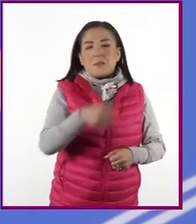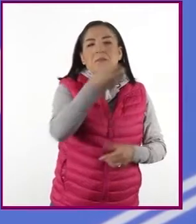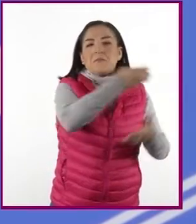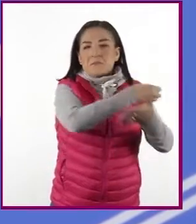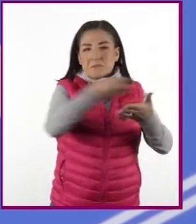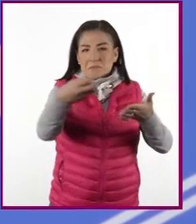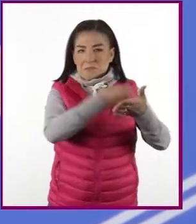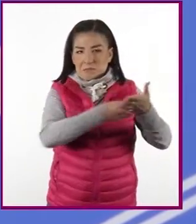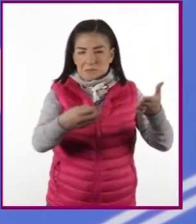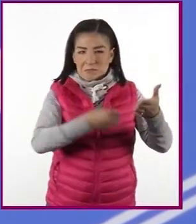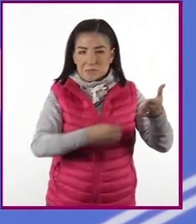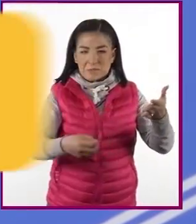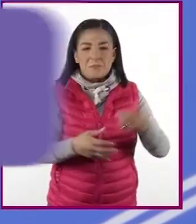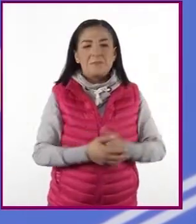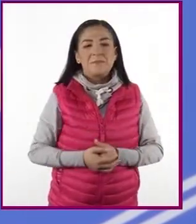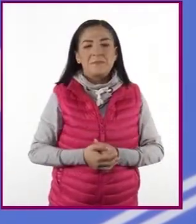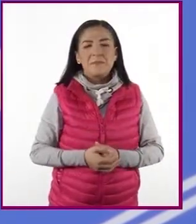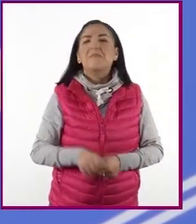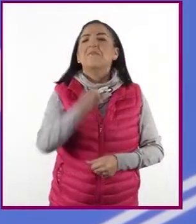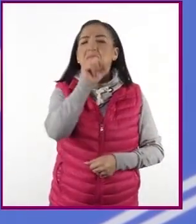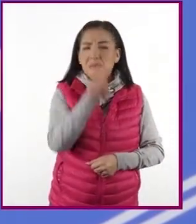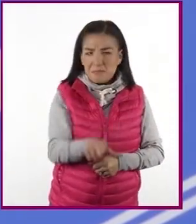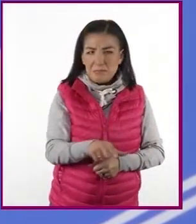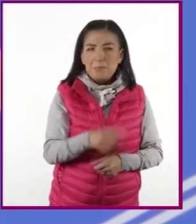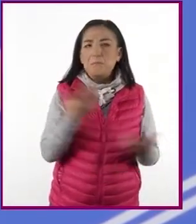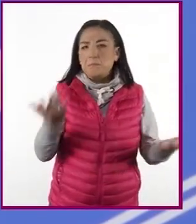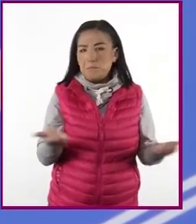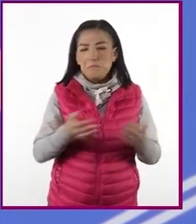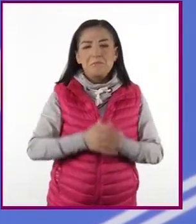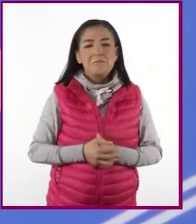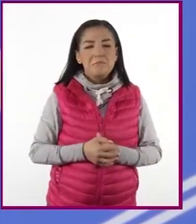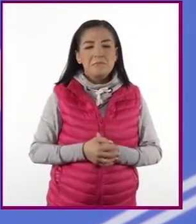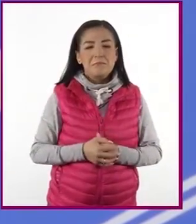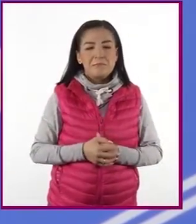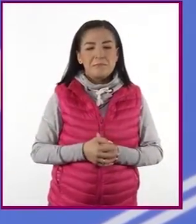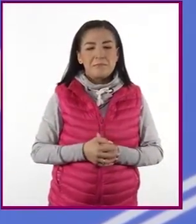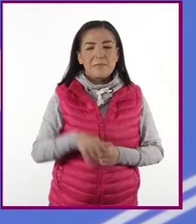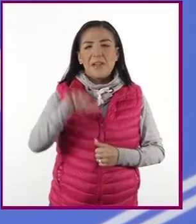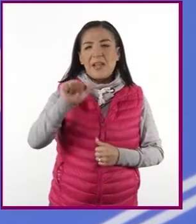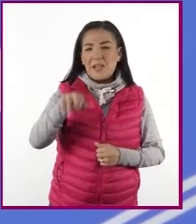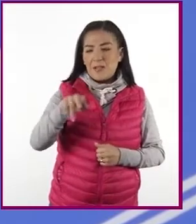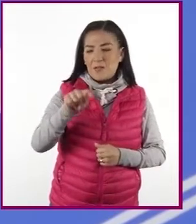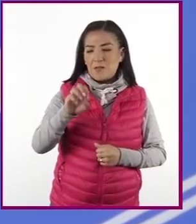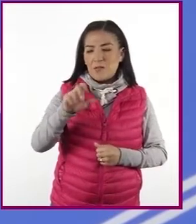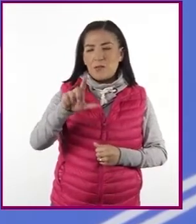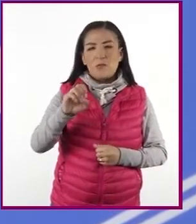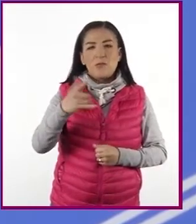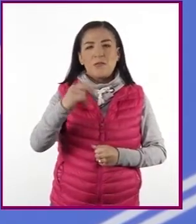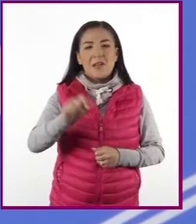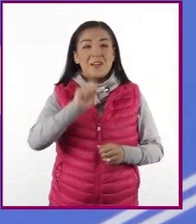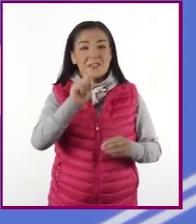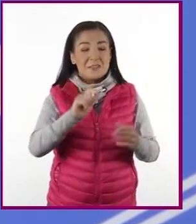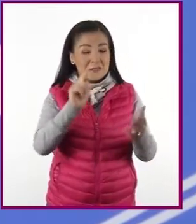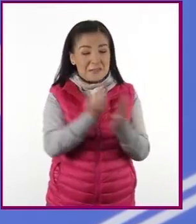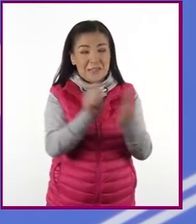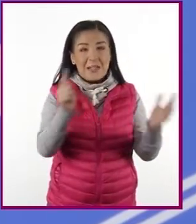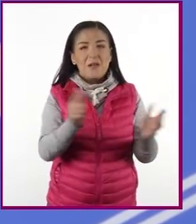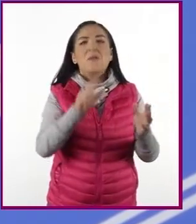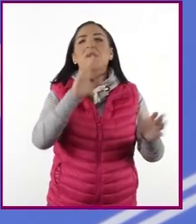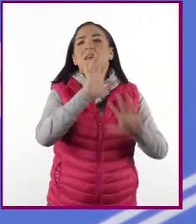También puede darse el caso de una antología que cuente ya con varias reimpresiones o